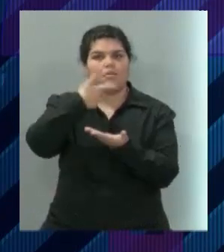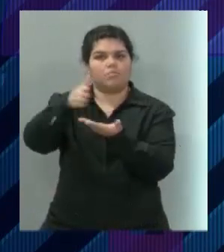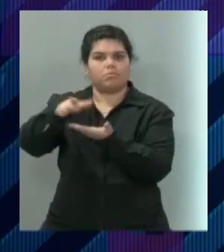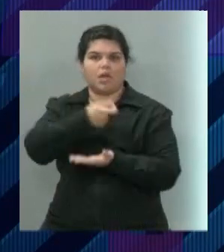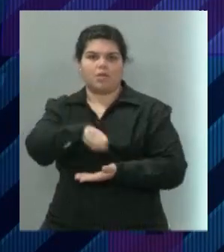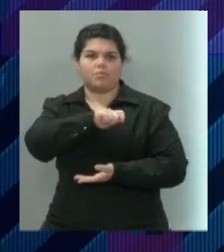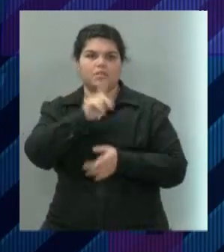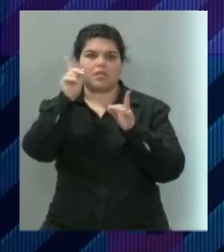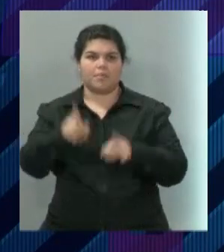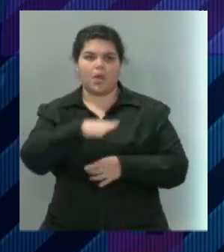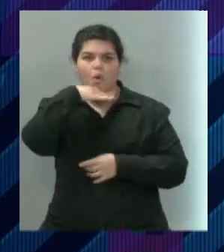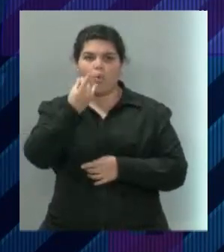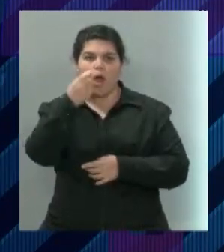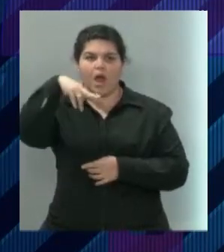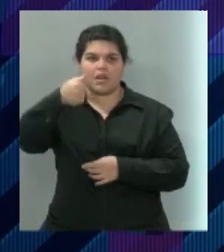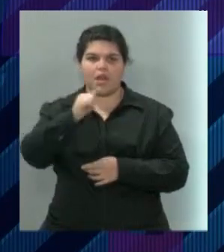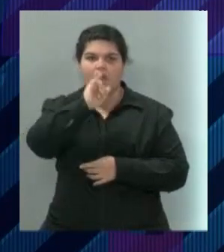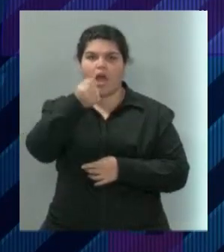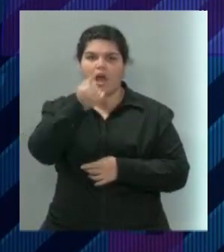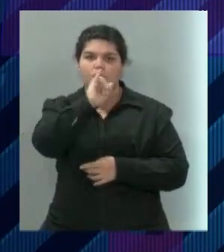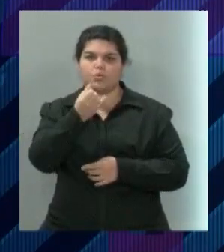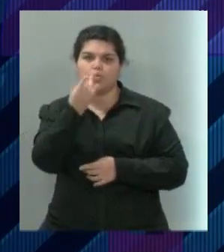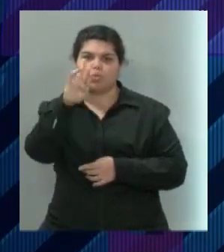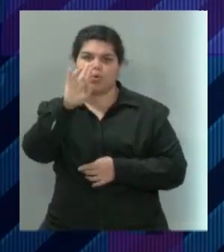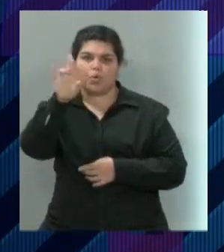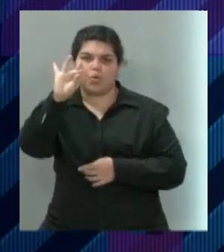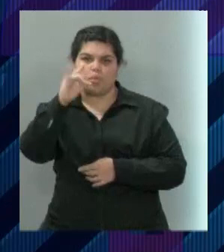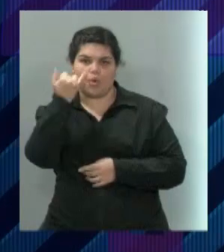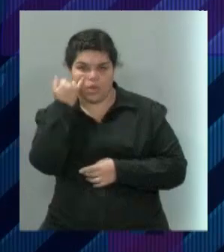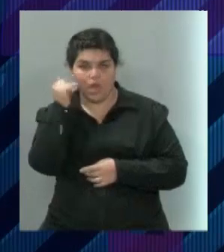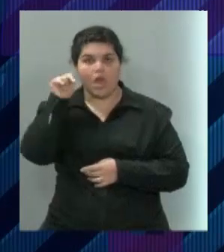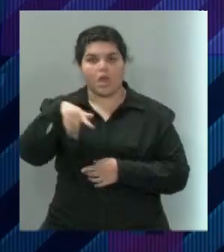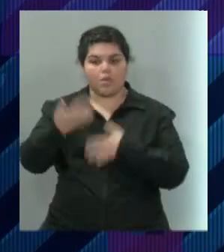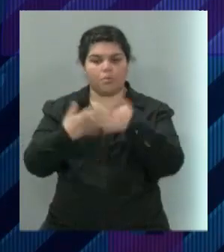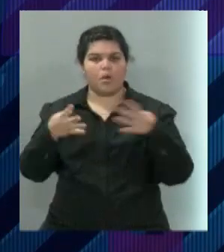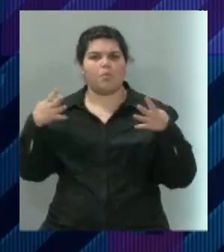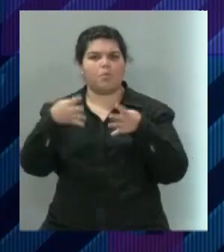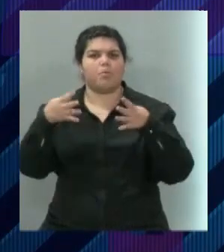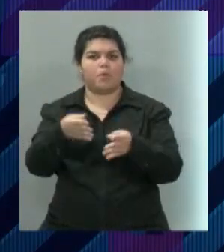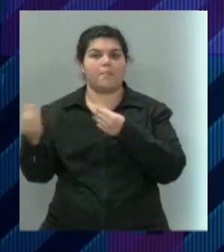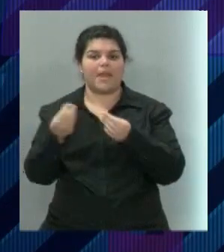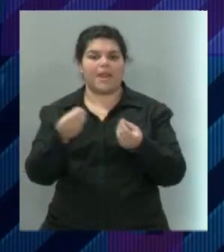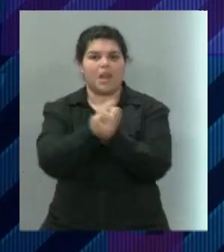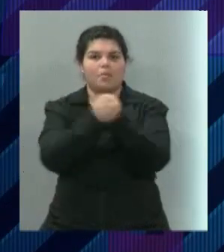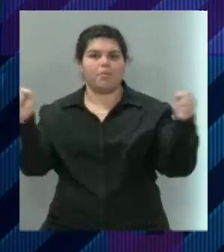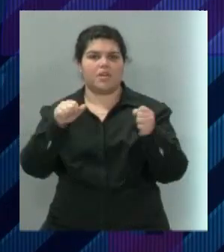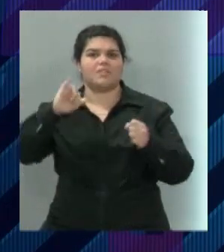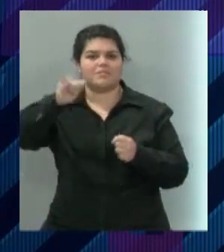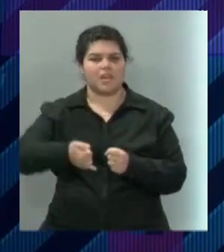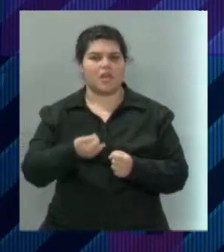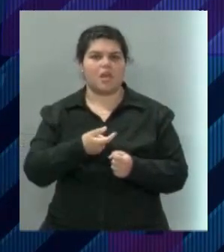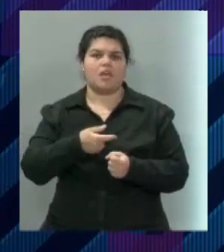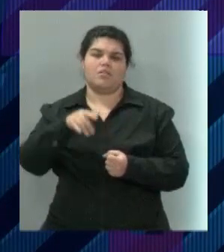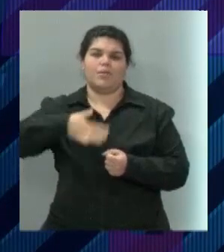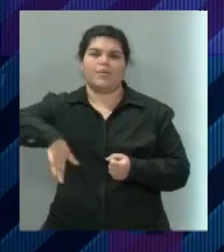Juana Azurduy, que fue una patriota del Alto Perú que luchó en las guerras de independencia hispanoamericanas por la emancipación del virreinato del Río de